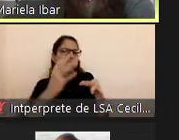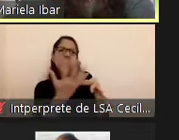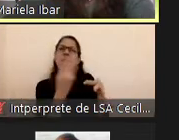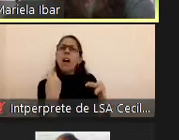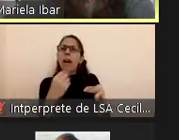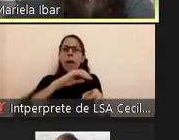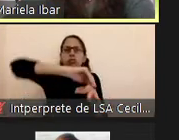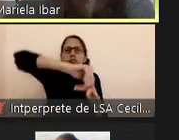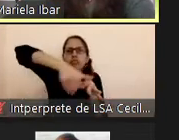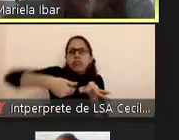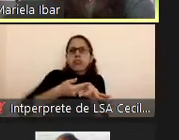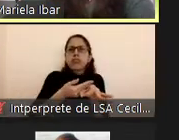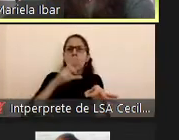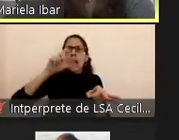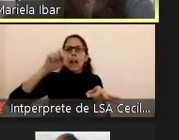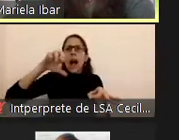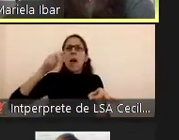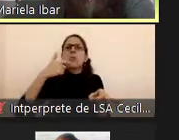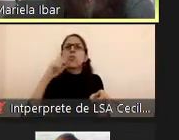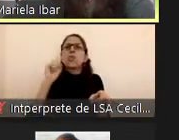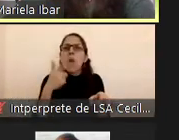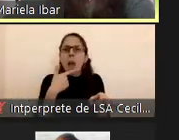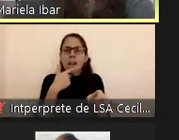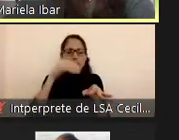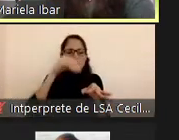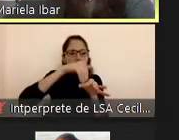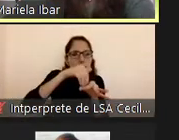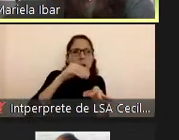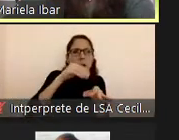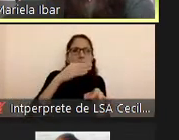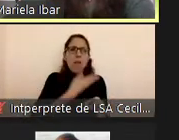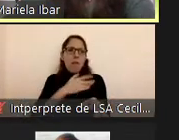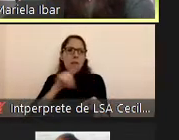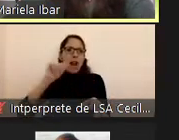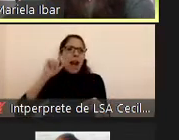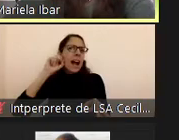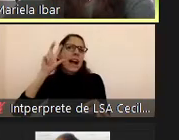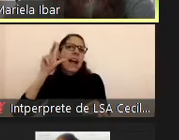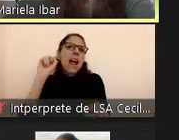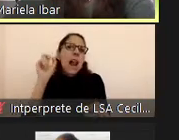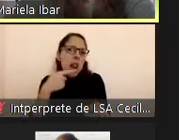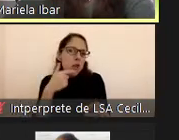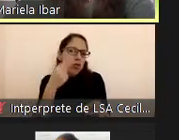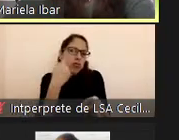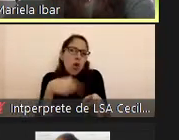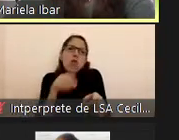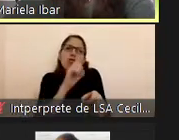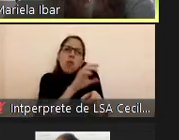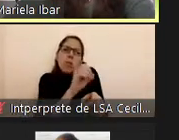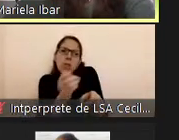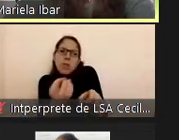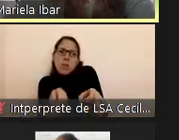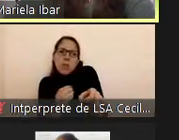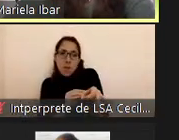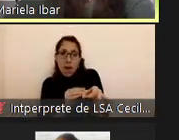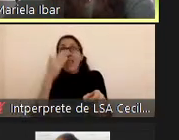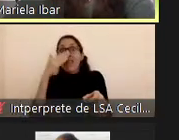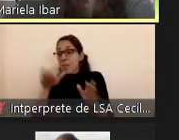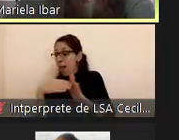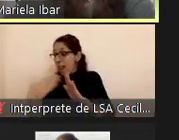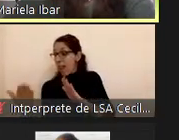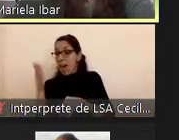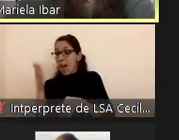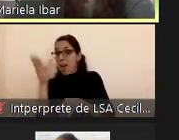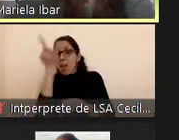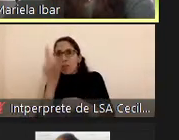los flagelos, los pilis y las fimbrias, y acá lo que tienen que poner es cuál es su composición química, y acá cuál